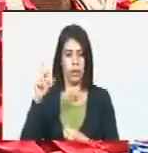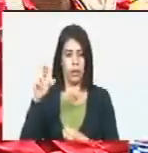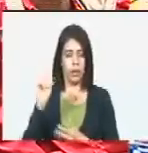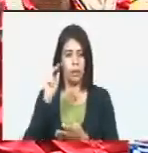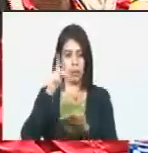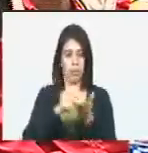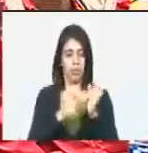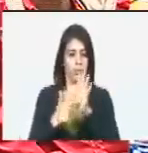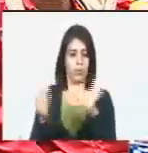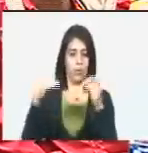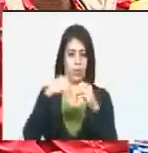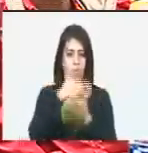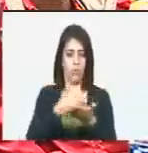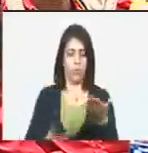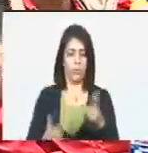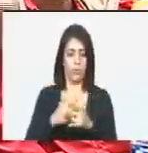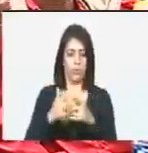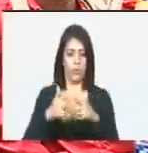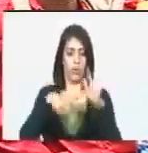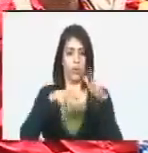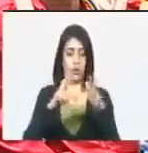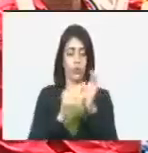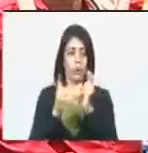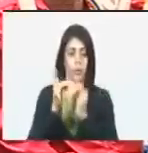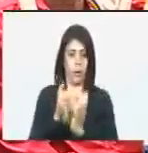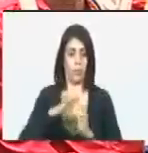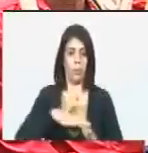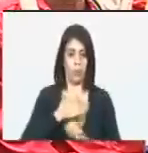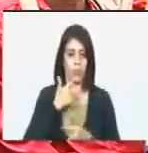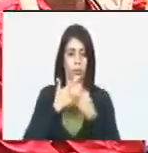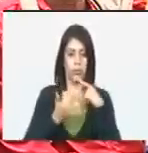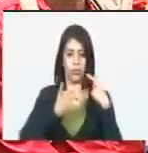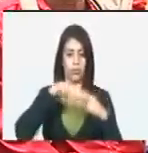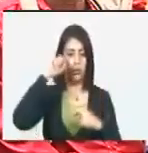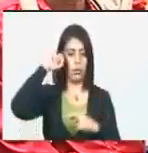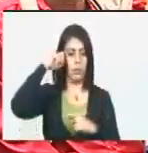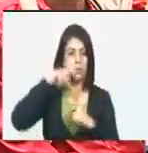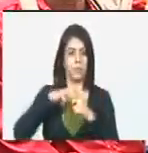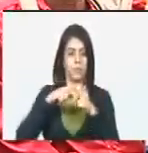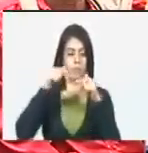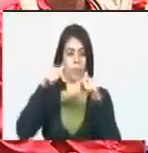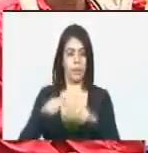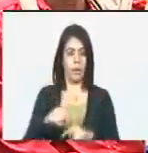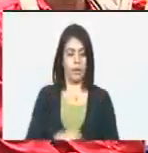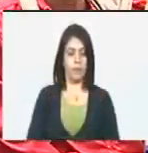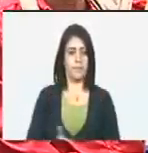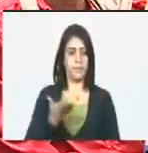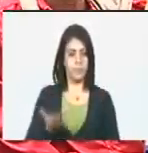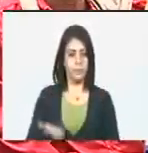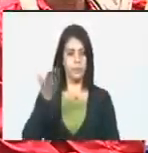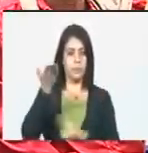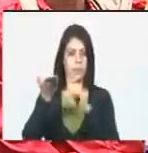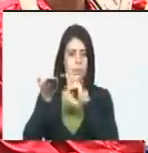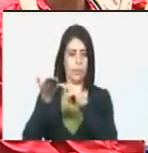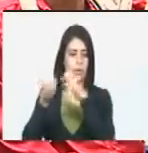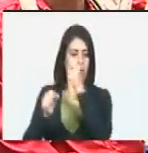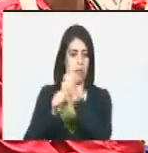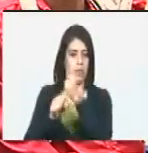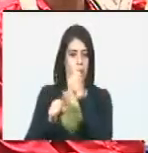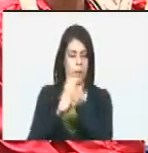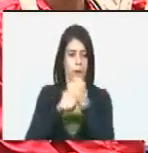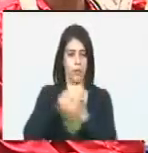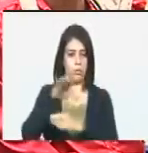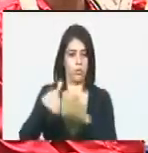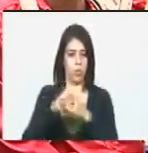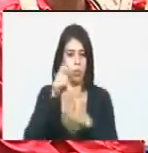Y por eso, cada 12 de abril, podemos nosotros recordar y enaltecer el trabajo del pueblo